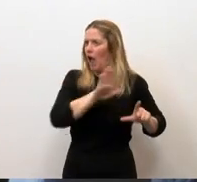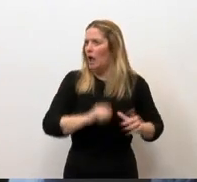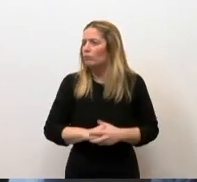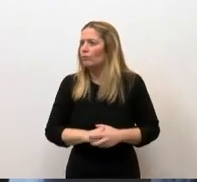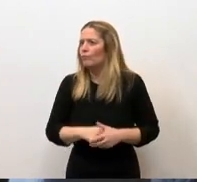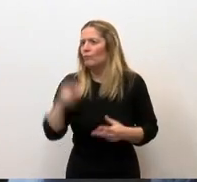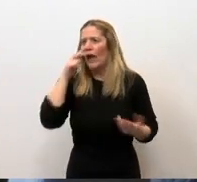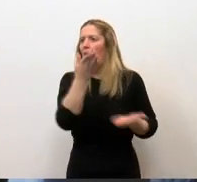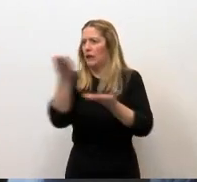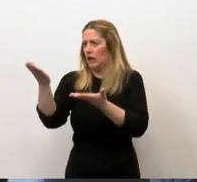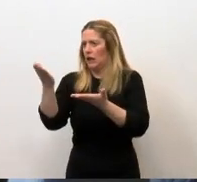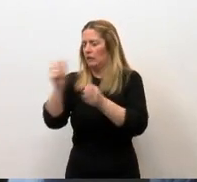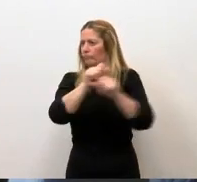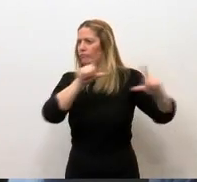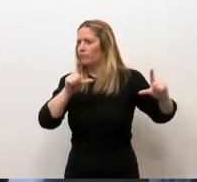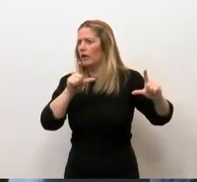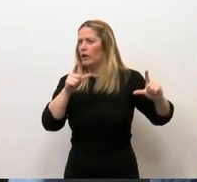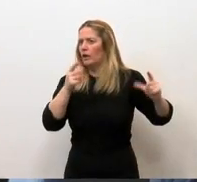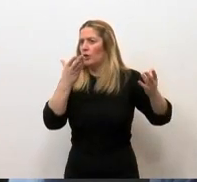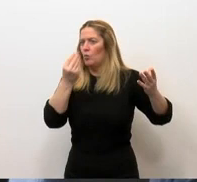Aquí tenéis, muchos puntos no veo.